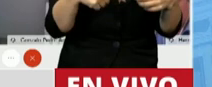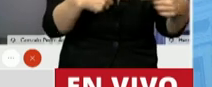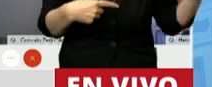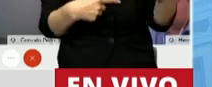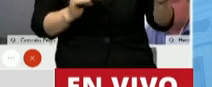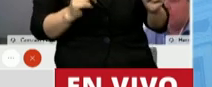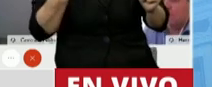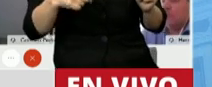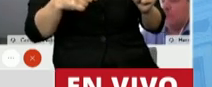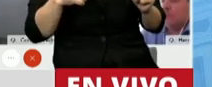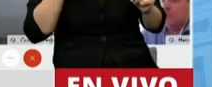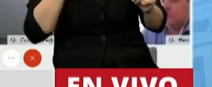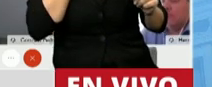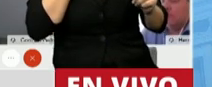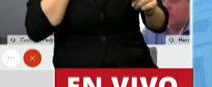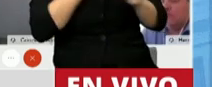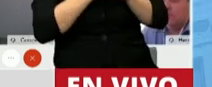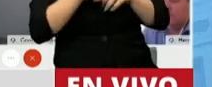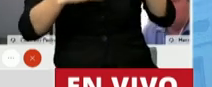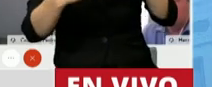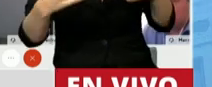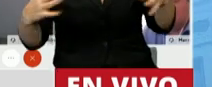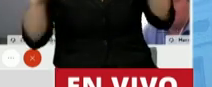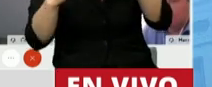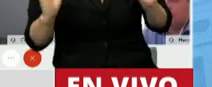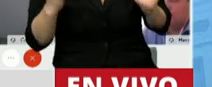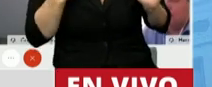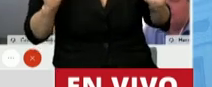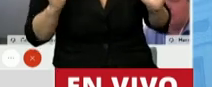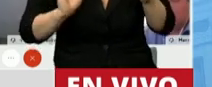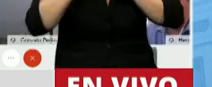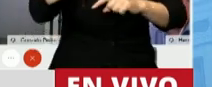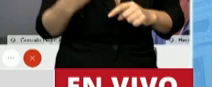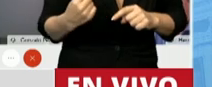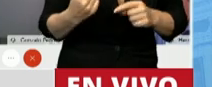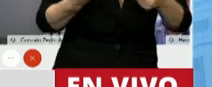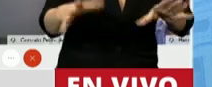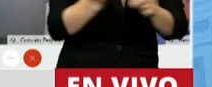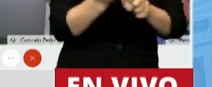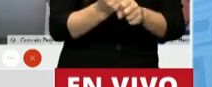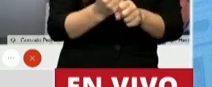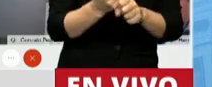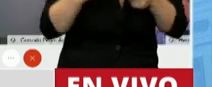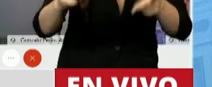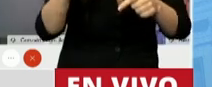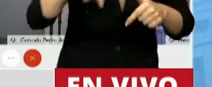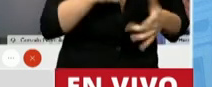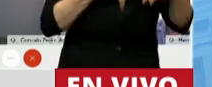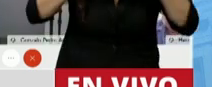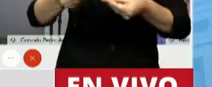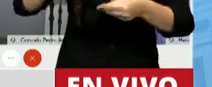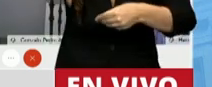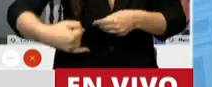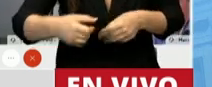constructiva. Desde el primer día dijimos que íbamos a acompañar, que entendíamos que esta pandemia no la